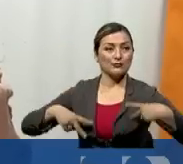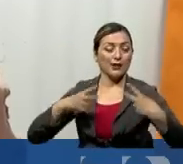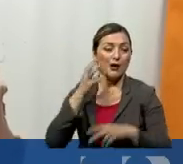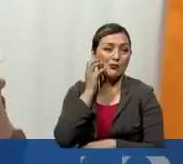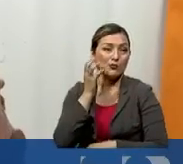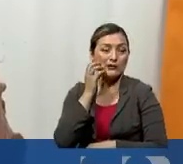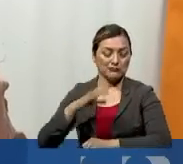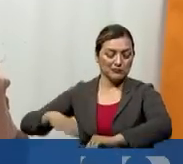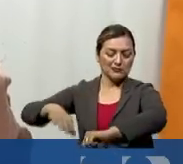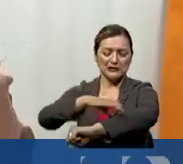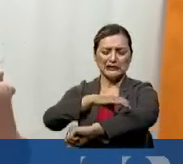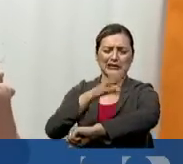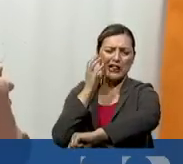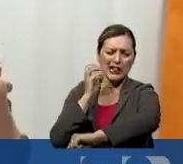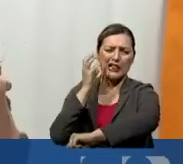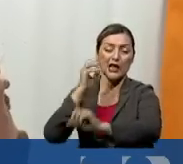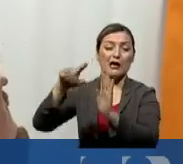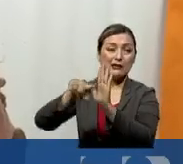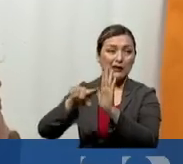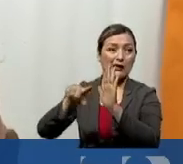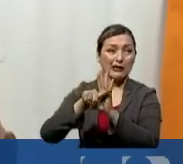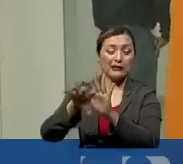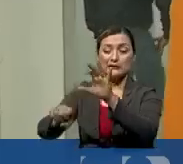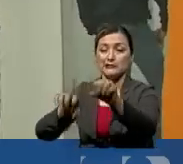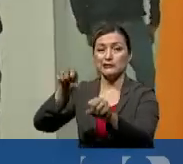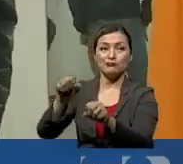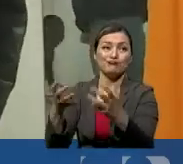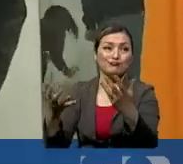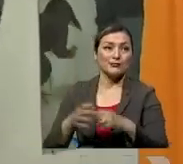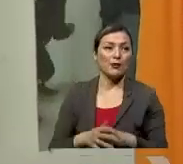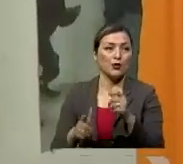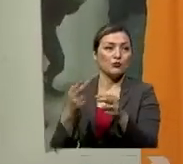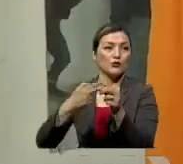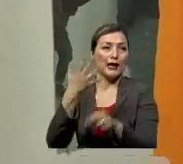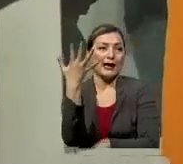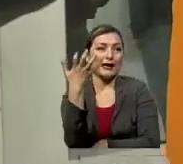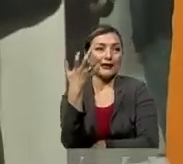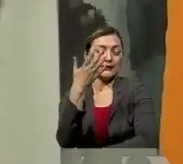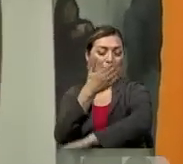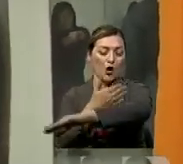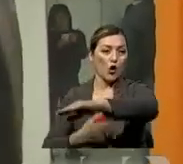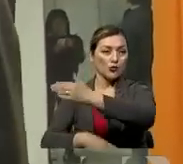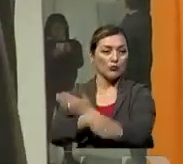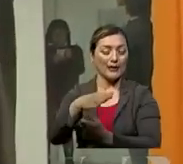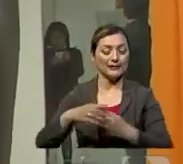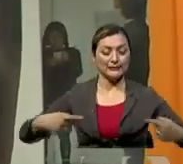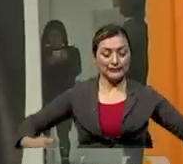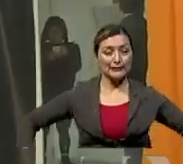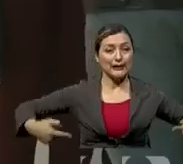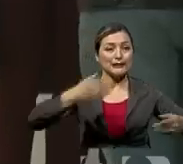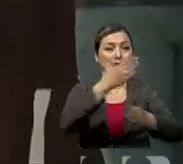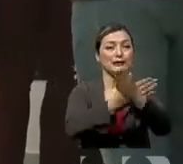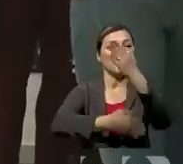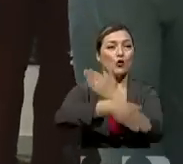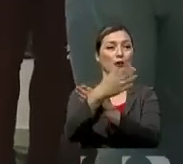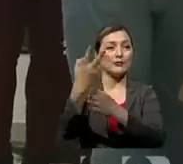tener una prótesis, a veces no tener los recursos para adquirirla. 15 personas con amputaciones y en silla de ruedas formarán